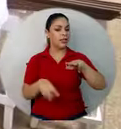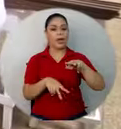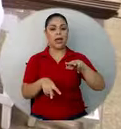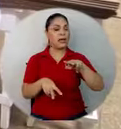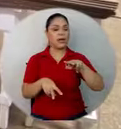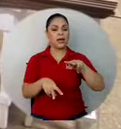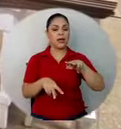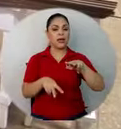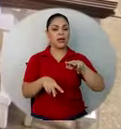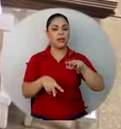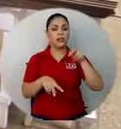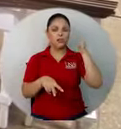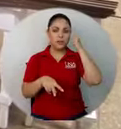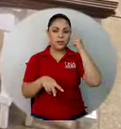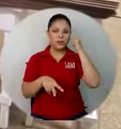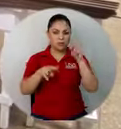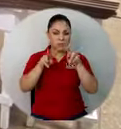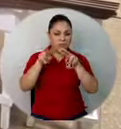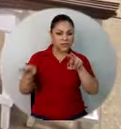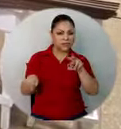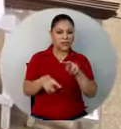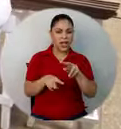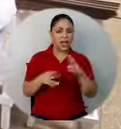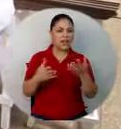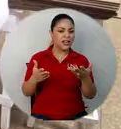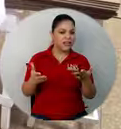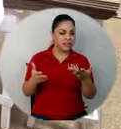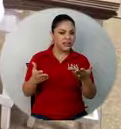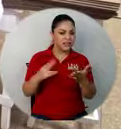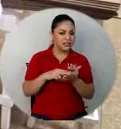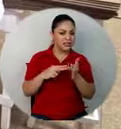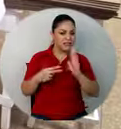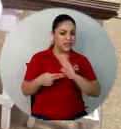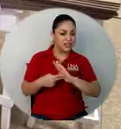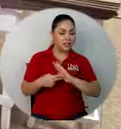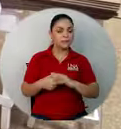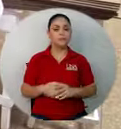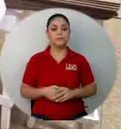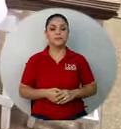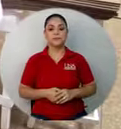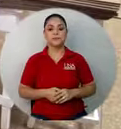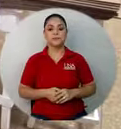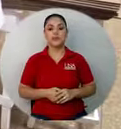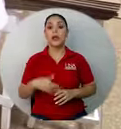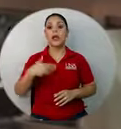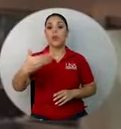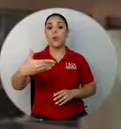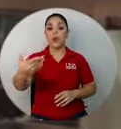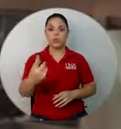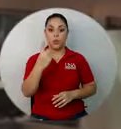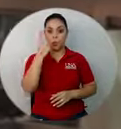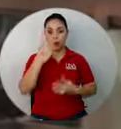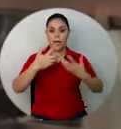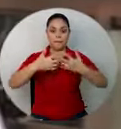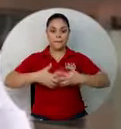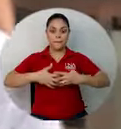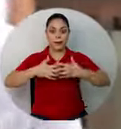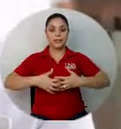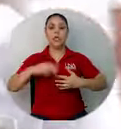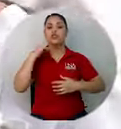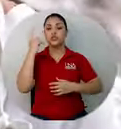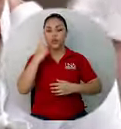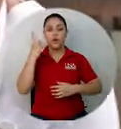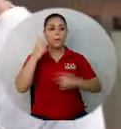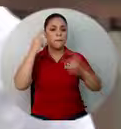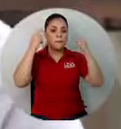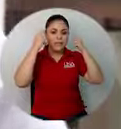esa desventaja me voy, digamos, a la acera del frente. ¿Y qué quiero decir con la acera del frente? Cuando una compañía hace una apuesta a